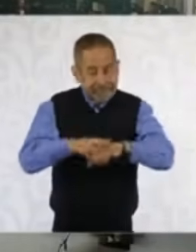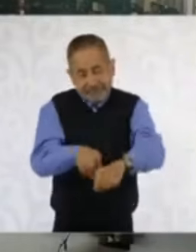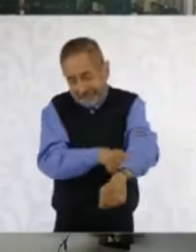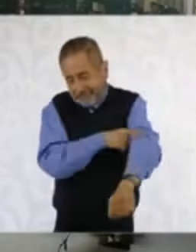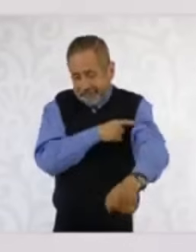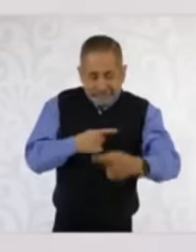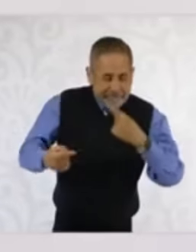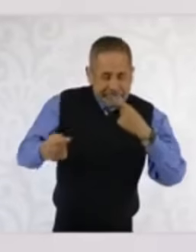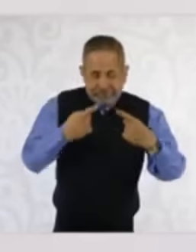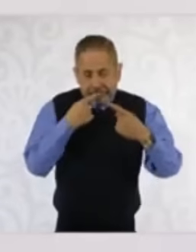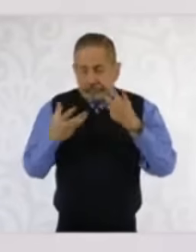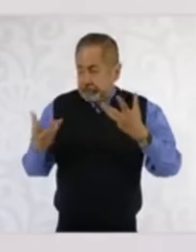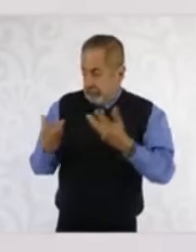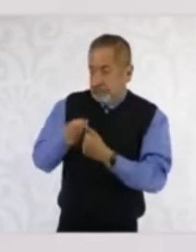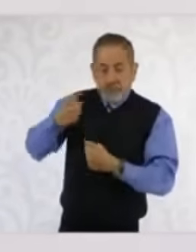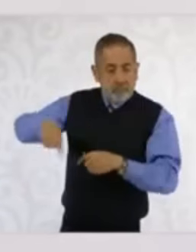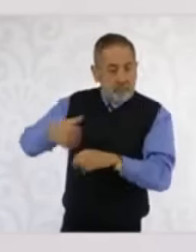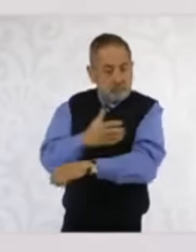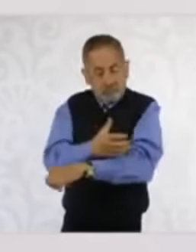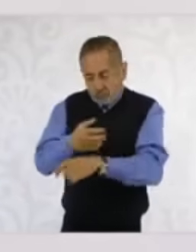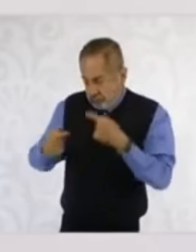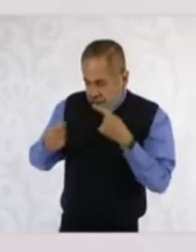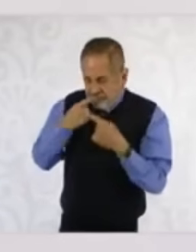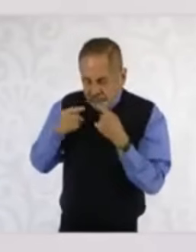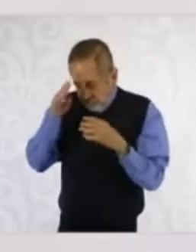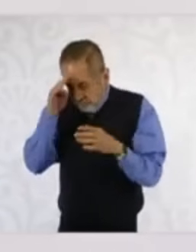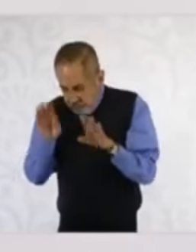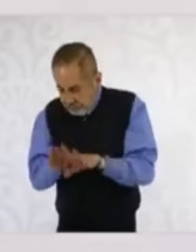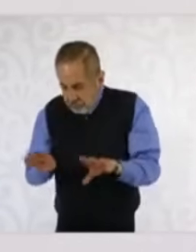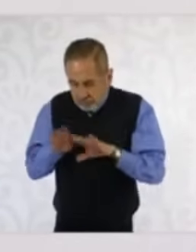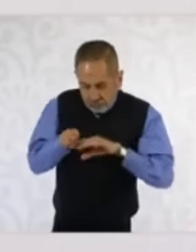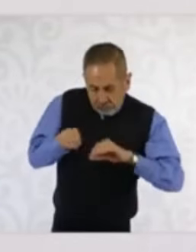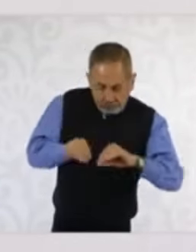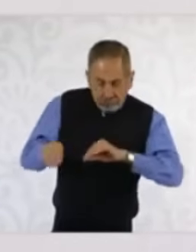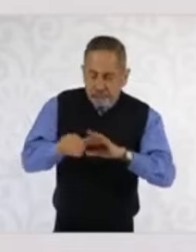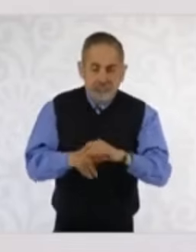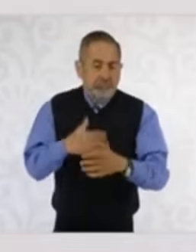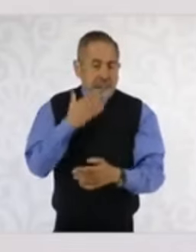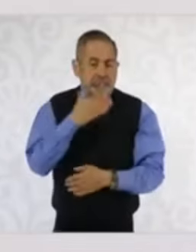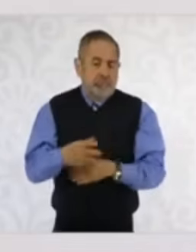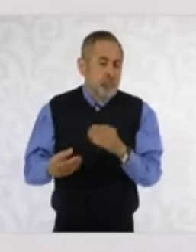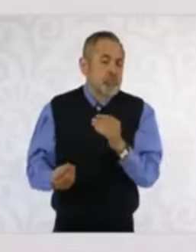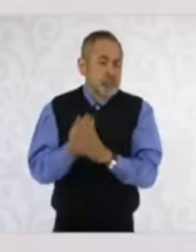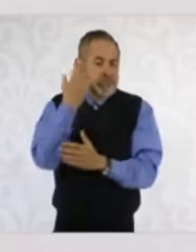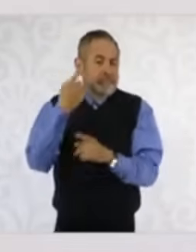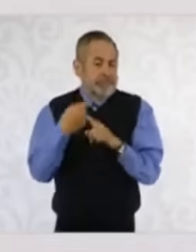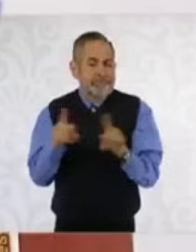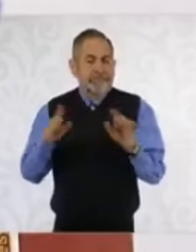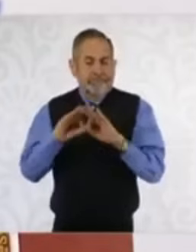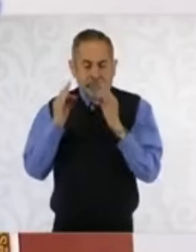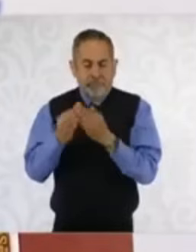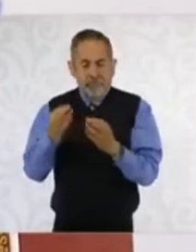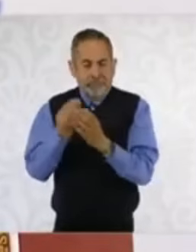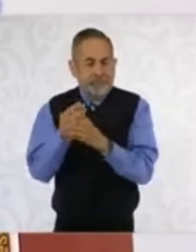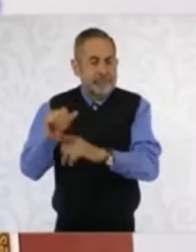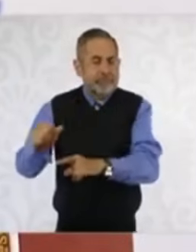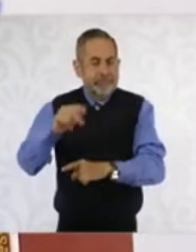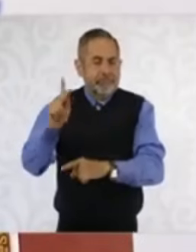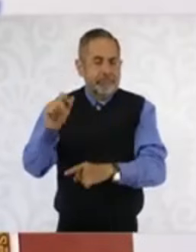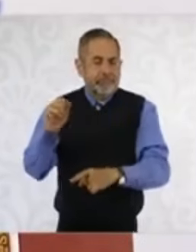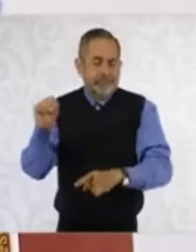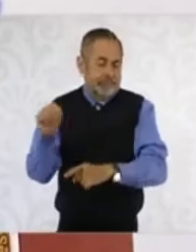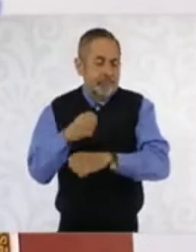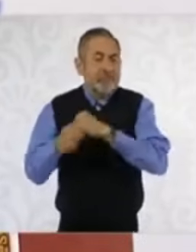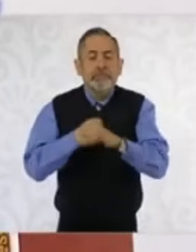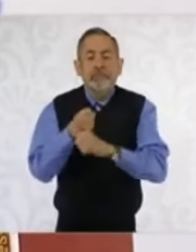estos 6.700 pesos. Como ya vimos, es un monto estimado para 2025, puede ser un poquito más. Pero al menos